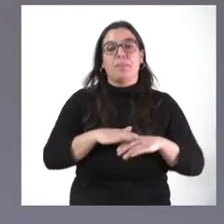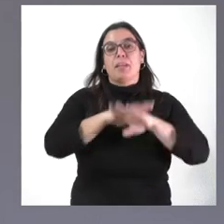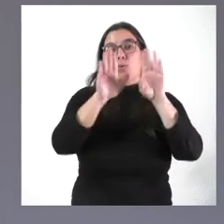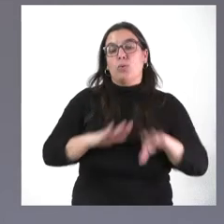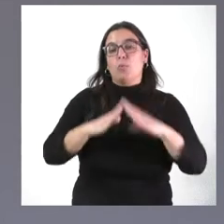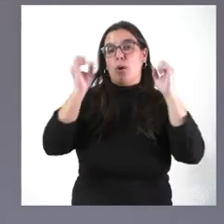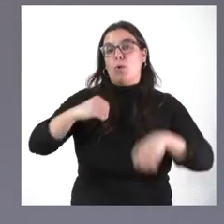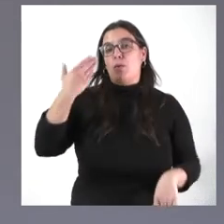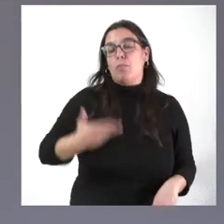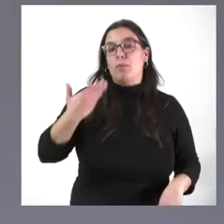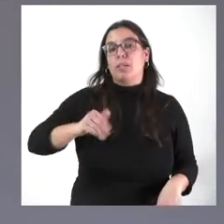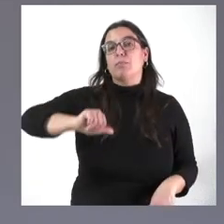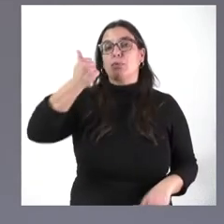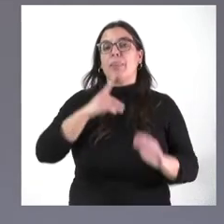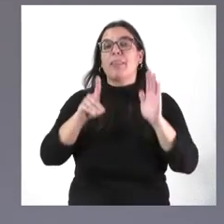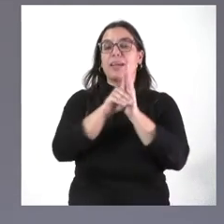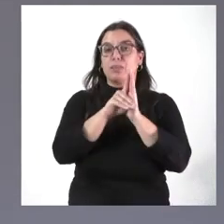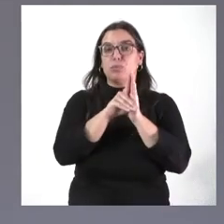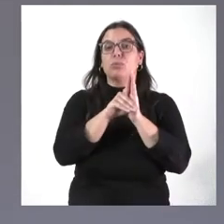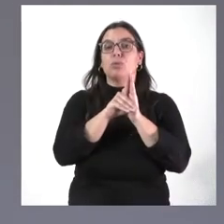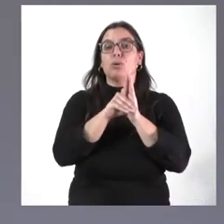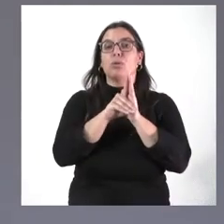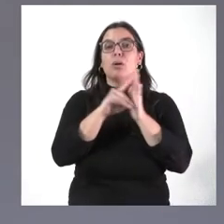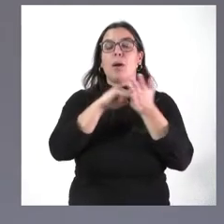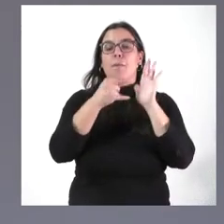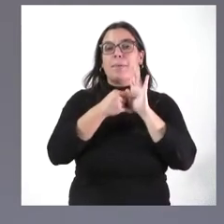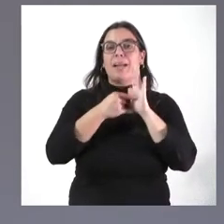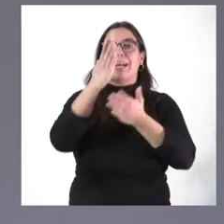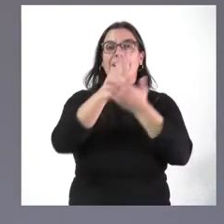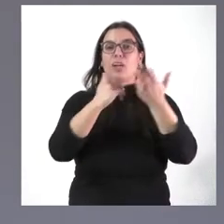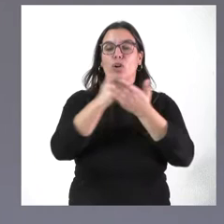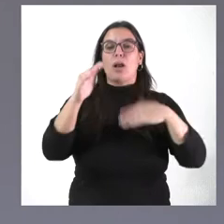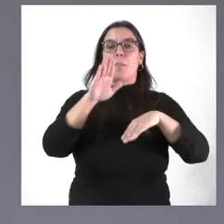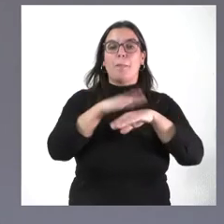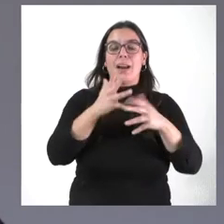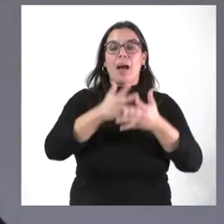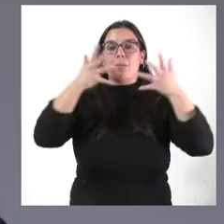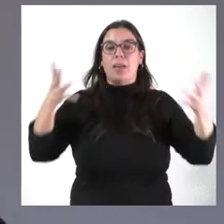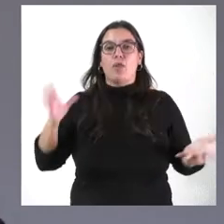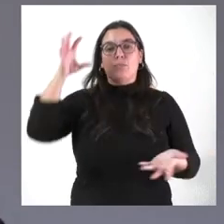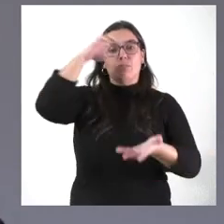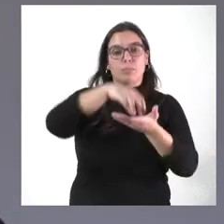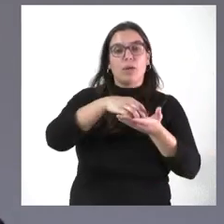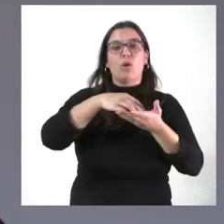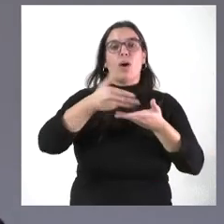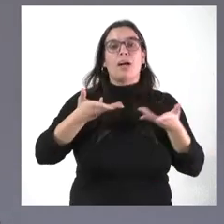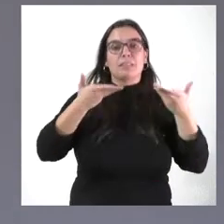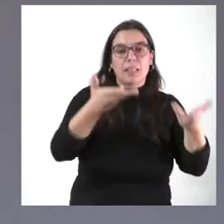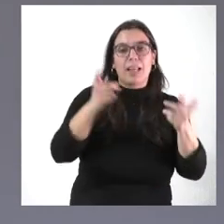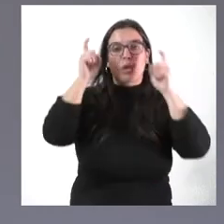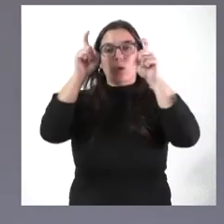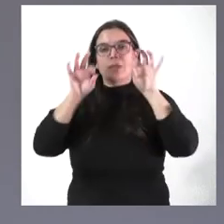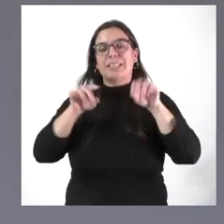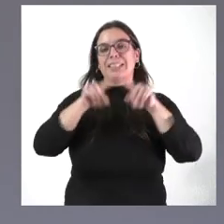que es la aprobación de un decreto que aprueba el plan regional para la ampliación del complejo asistencial y educativo de Segovia